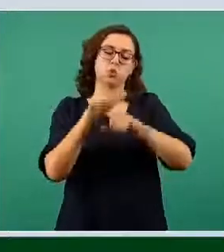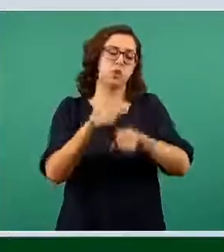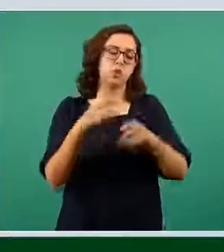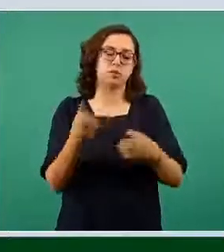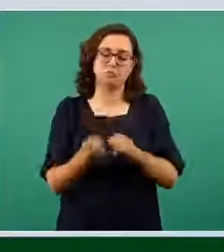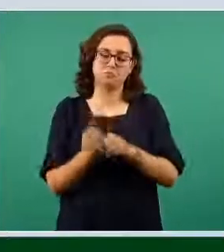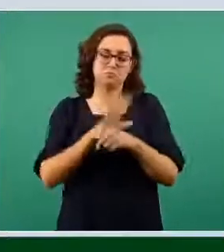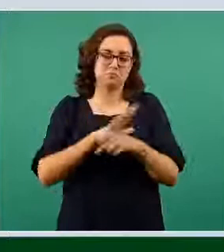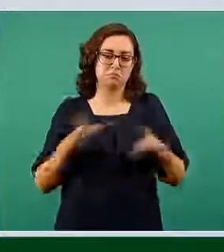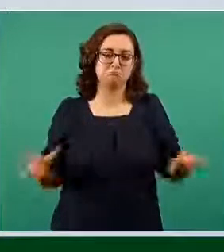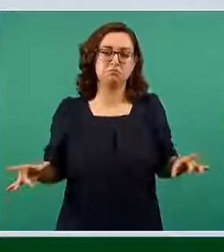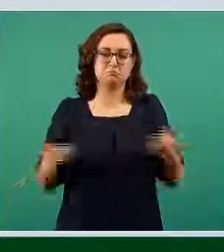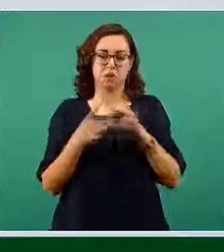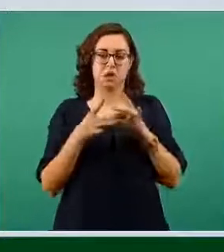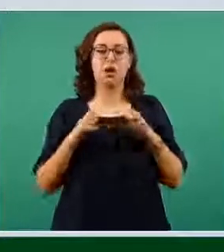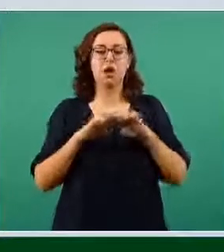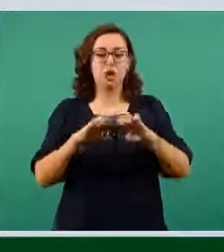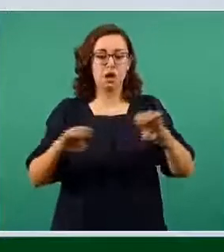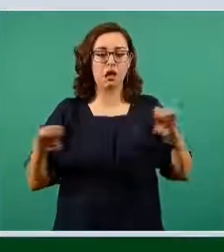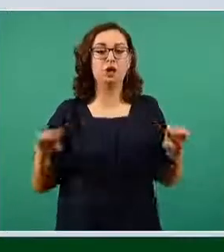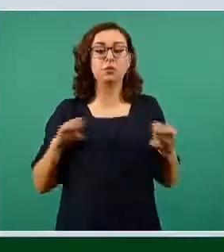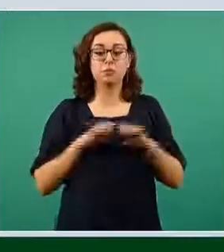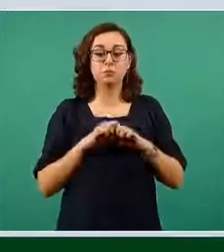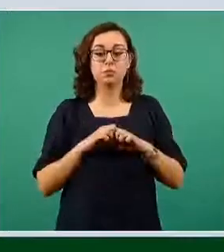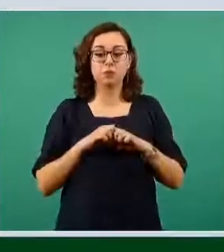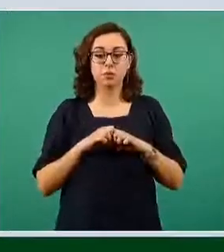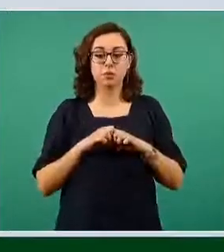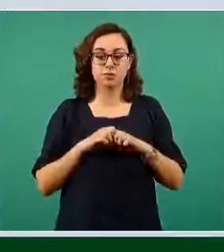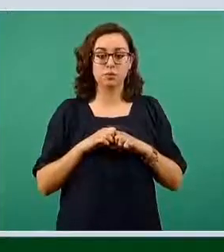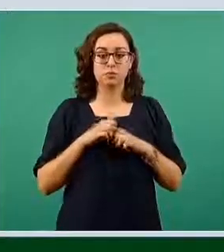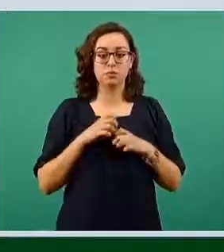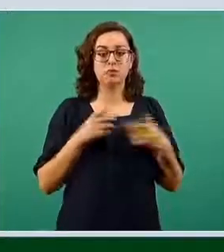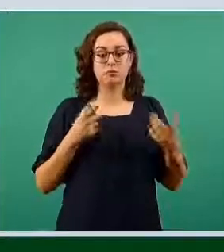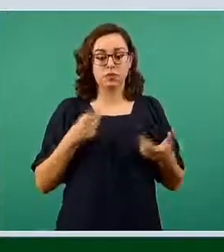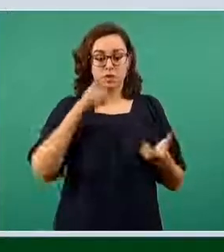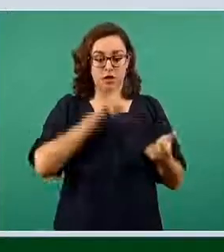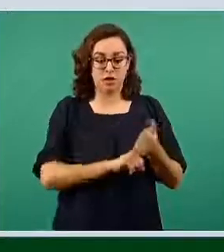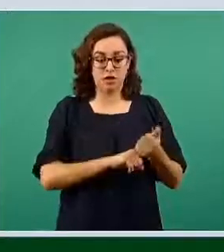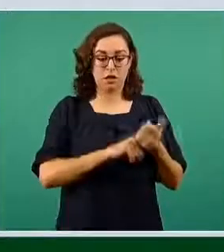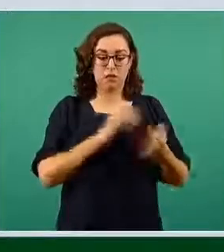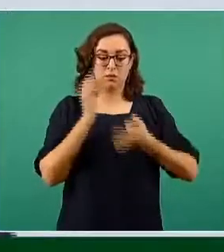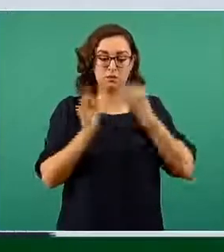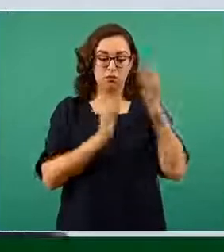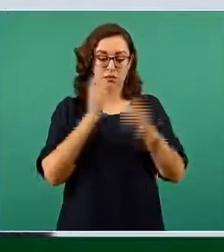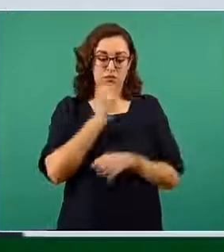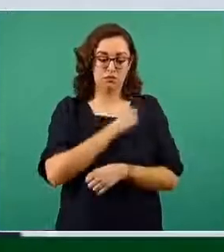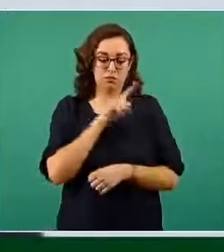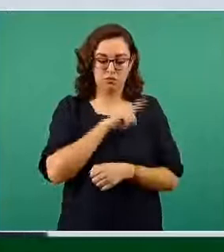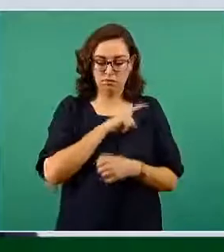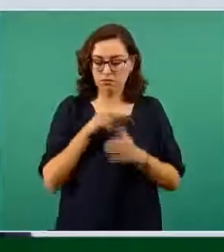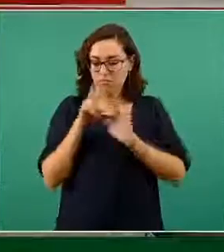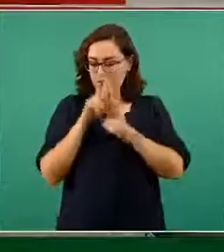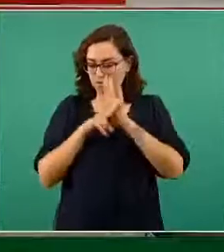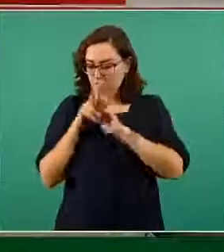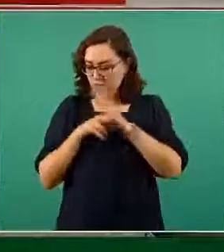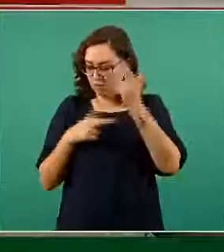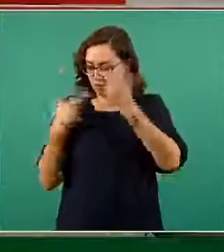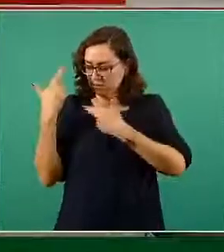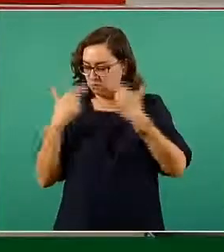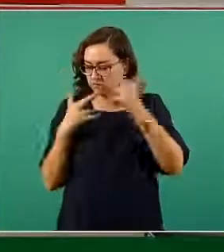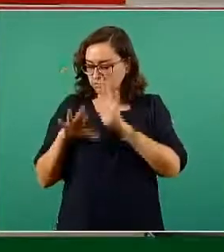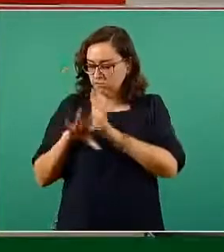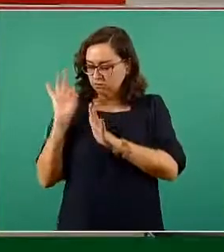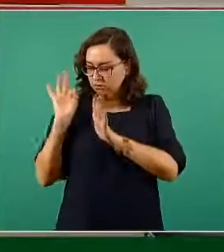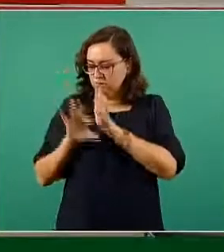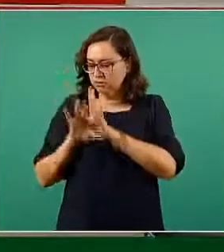esto, y el equipo especializado de la Dirección General de Promoción de la Salud revisa toda esta información